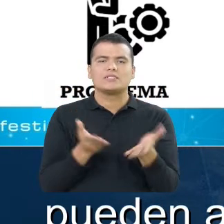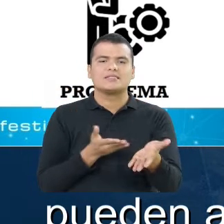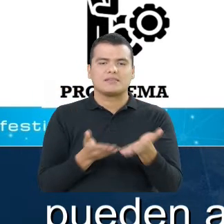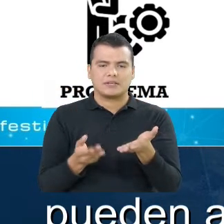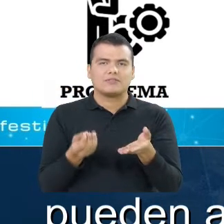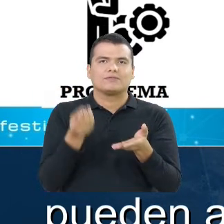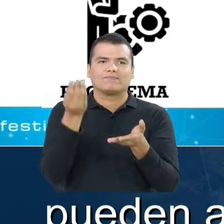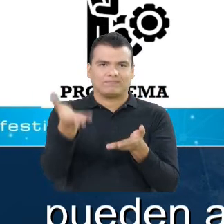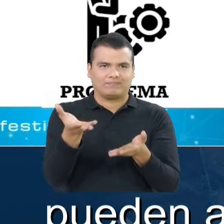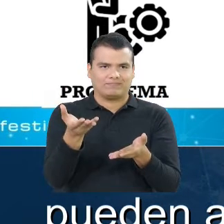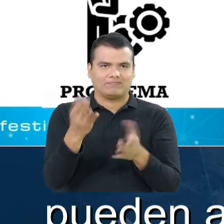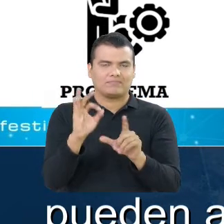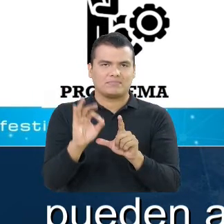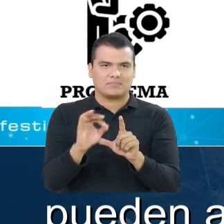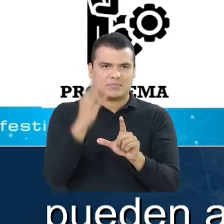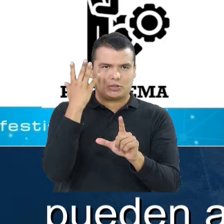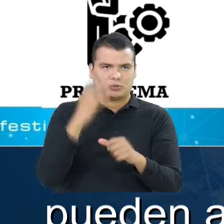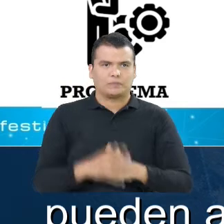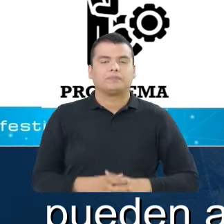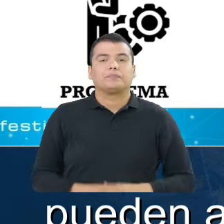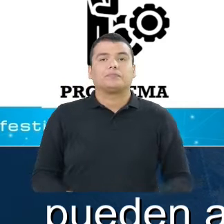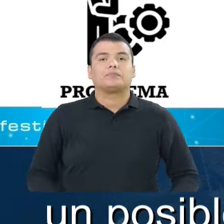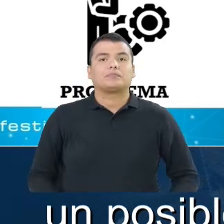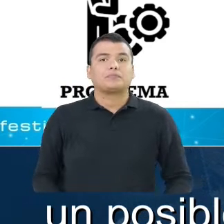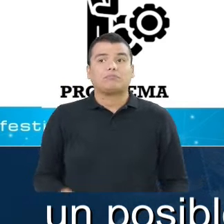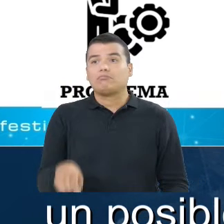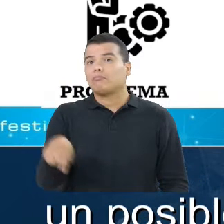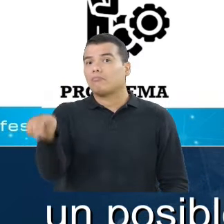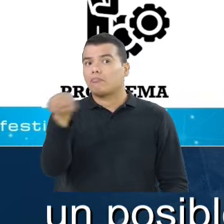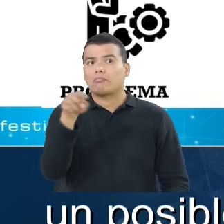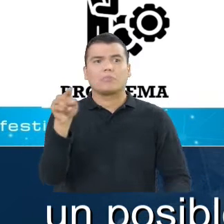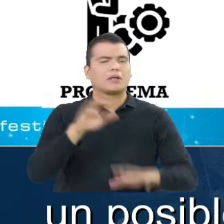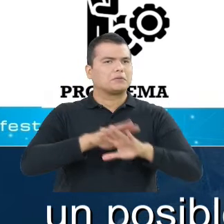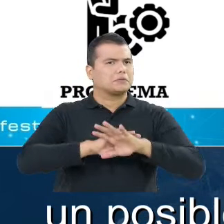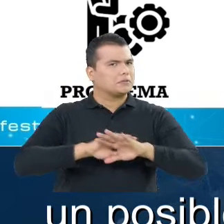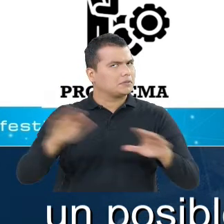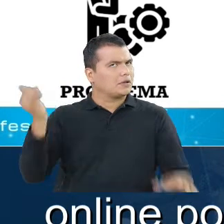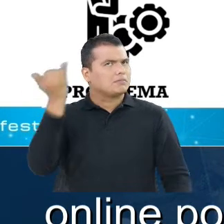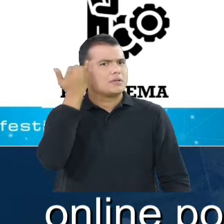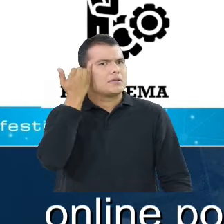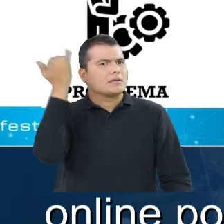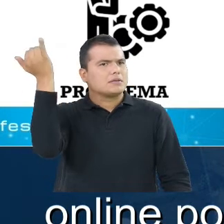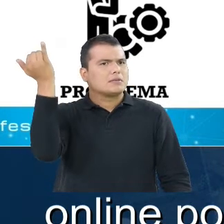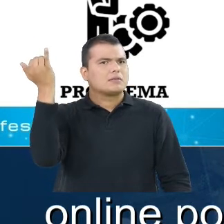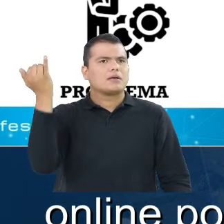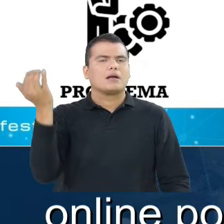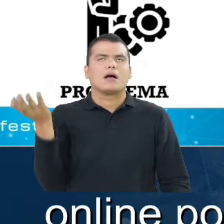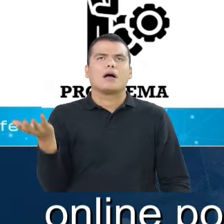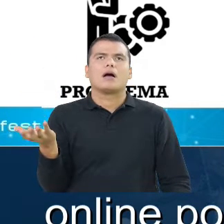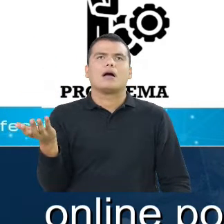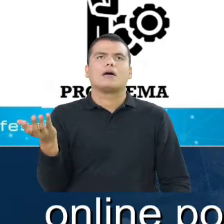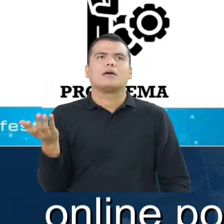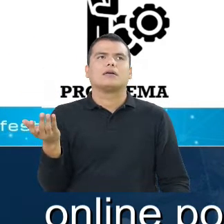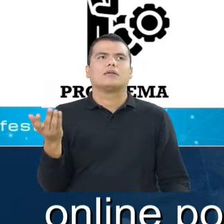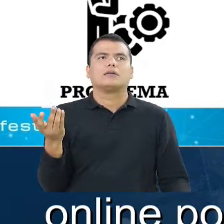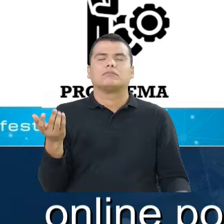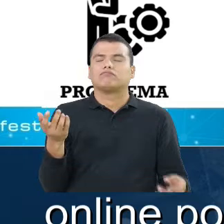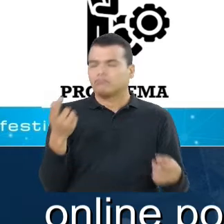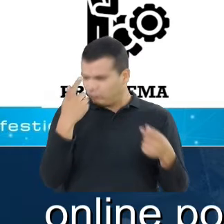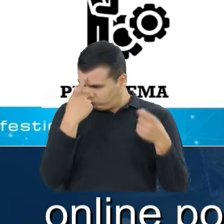venta online. Por otro lado, si ustedes ya tienen un negocio, los invito a que reformulen el